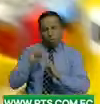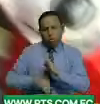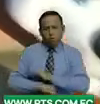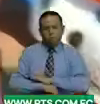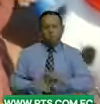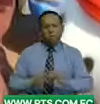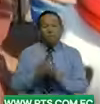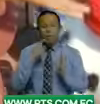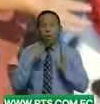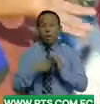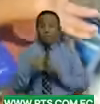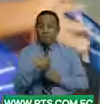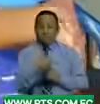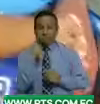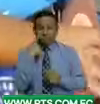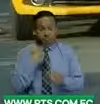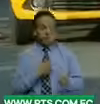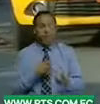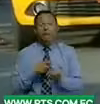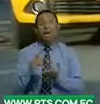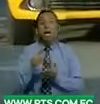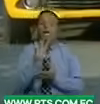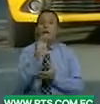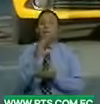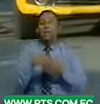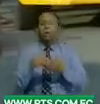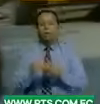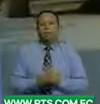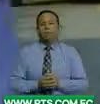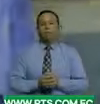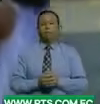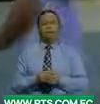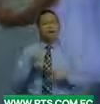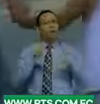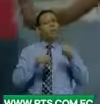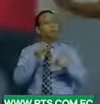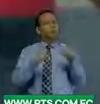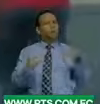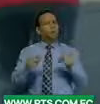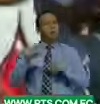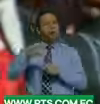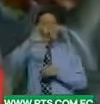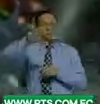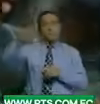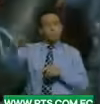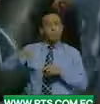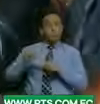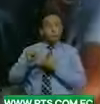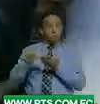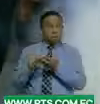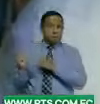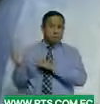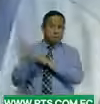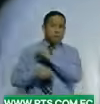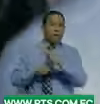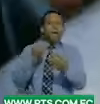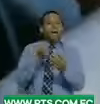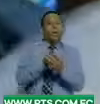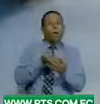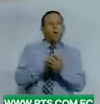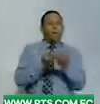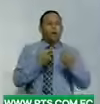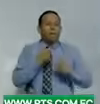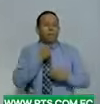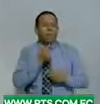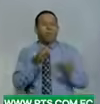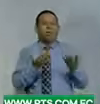ejemplo, esto de aquí lo vendemos hasta $15. Y ellos que llegan desde distintos sectores de la ciudad para adquirir su personaje favorito, ya